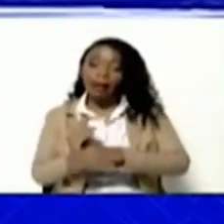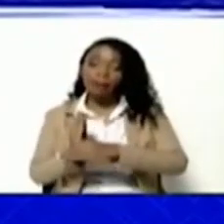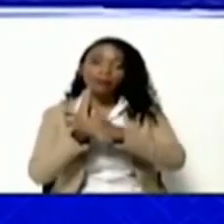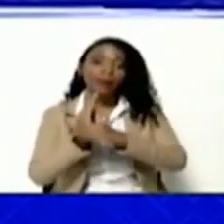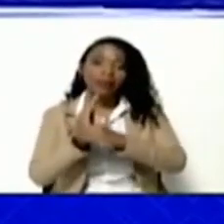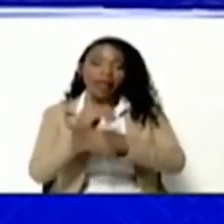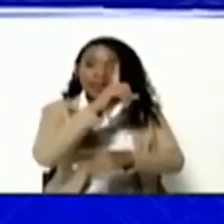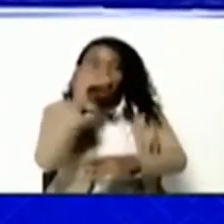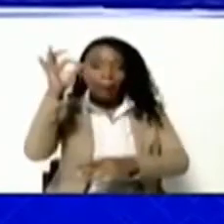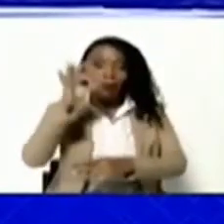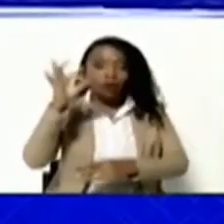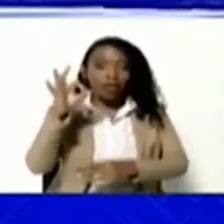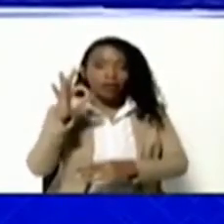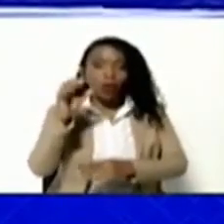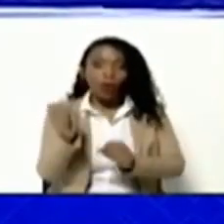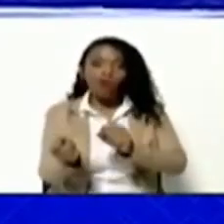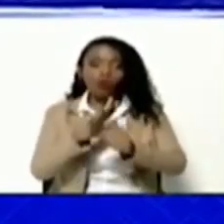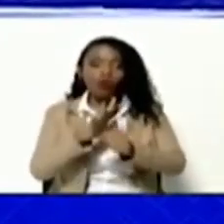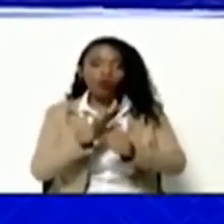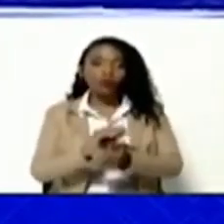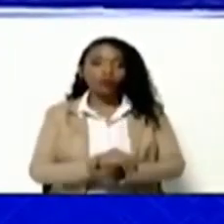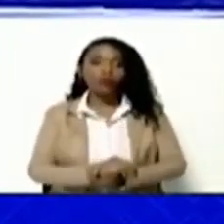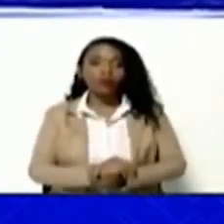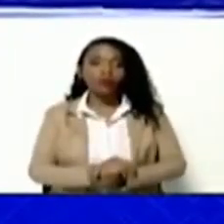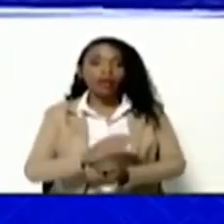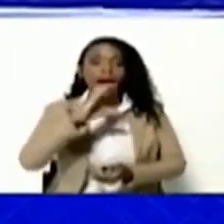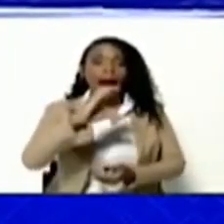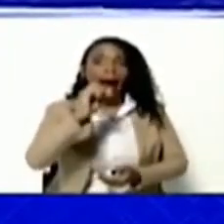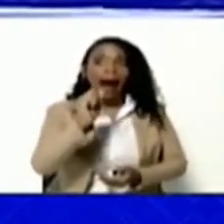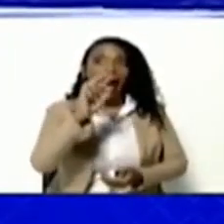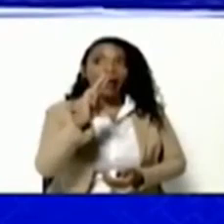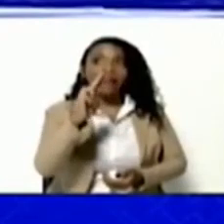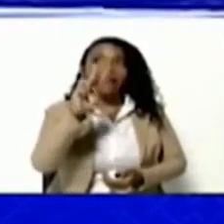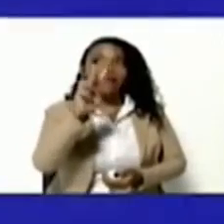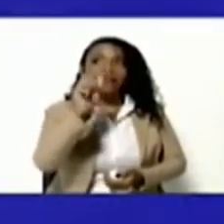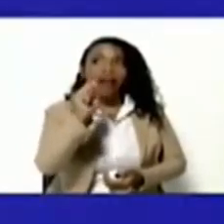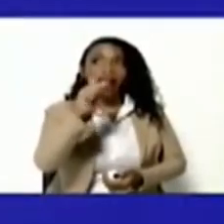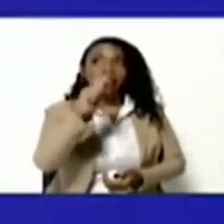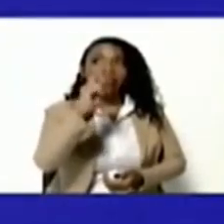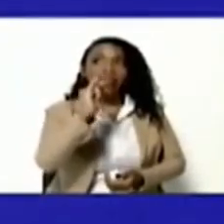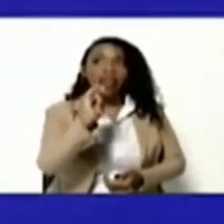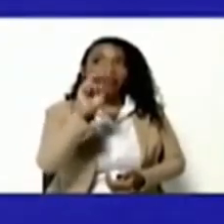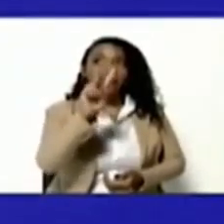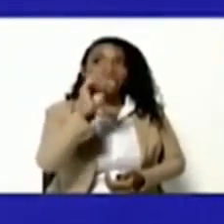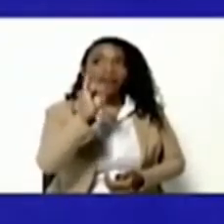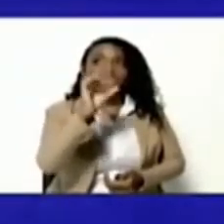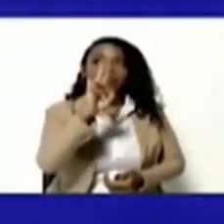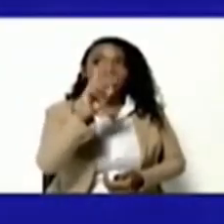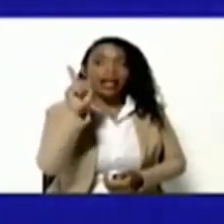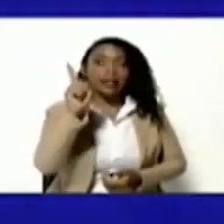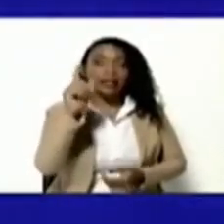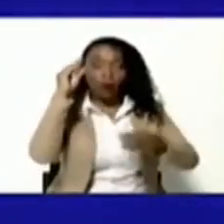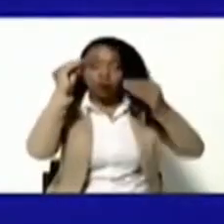el 100% del coronavirus. El carbativir, mejor conocido como las goticas